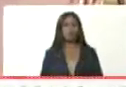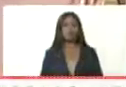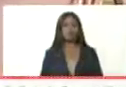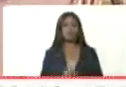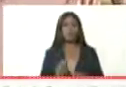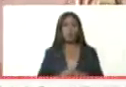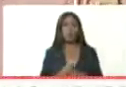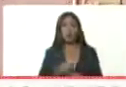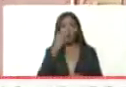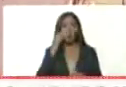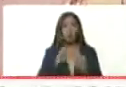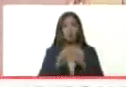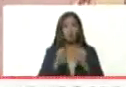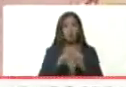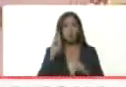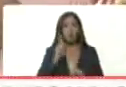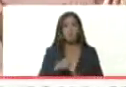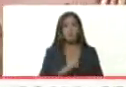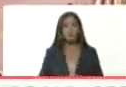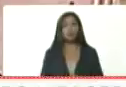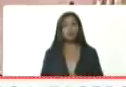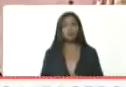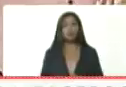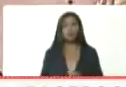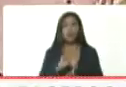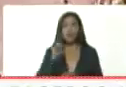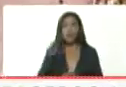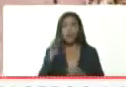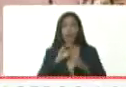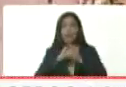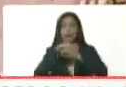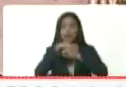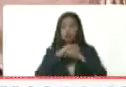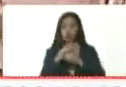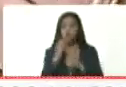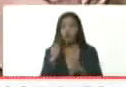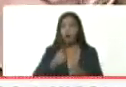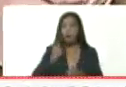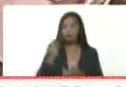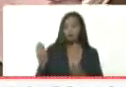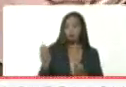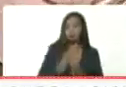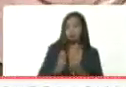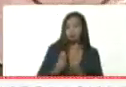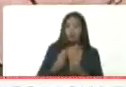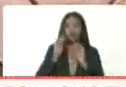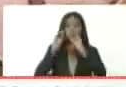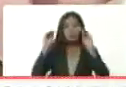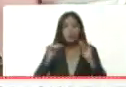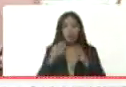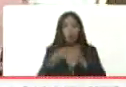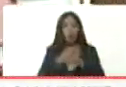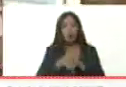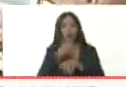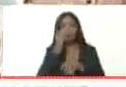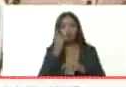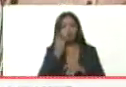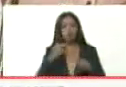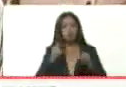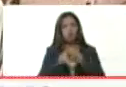educador héctor aprovecho que está aquí a mi lado para hacer un llamado a los gobernadores y gobernadoras